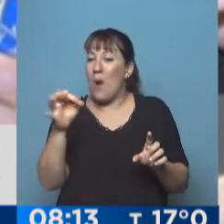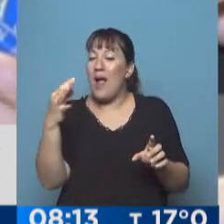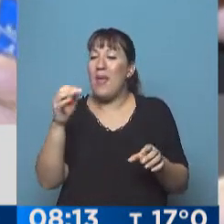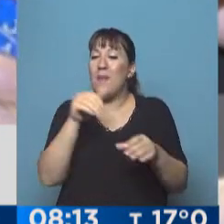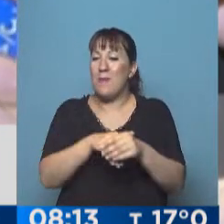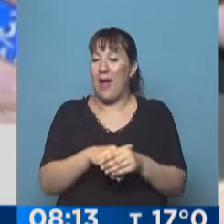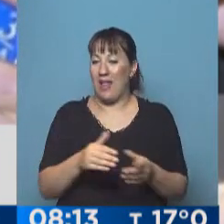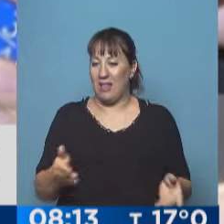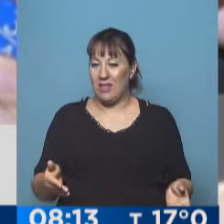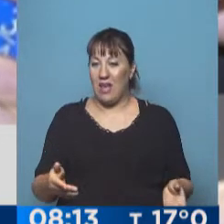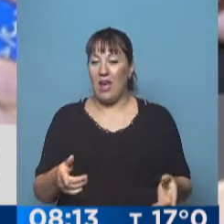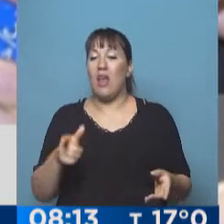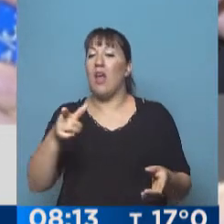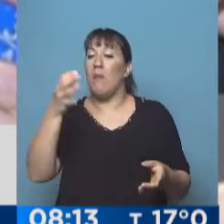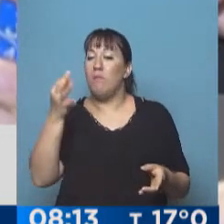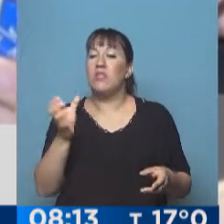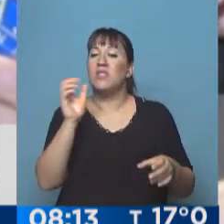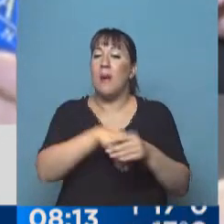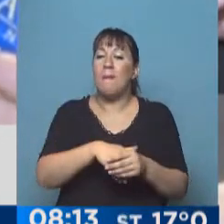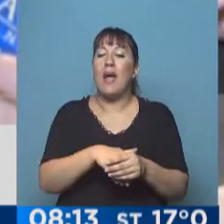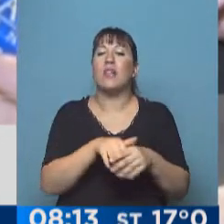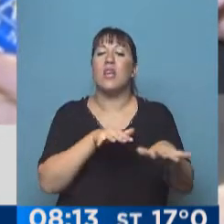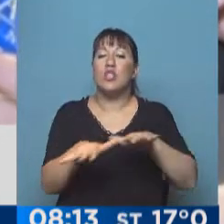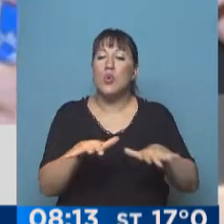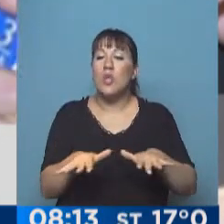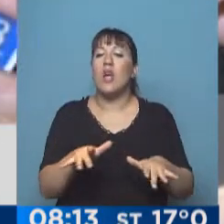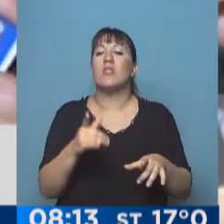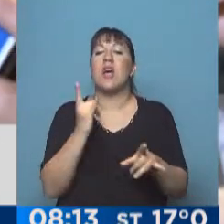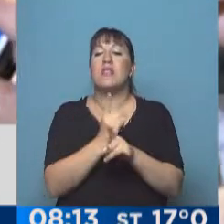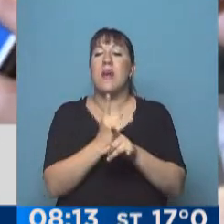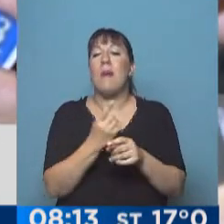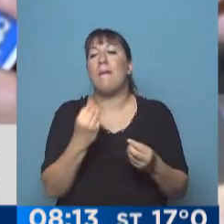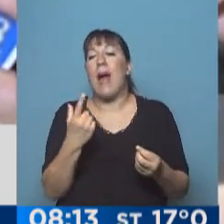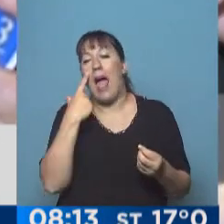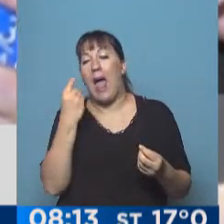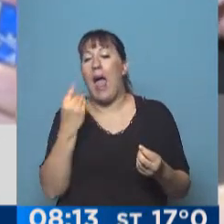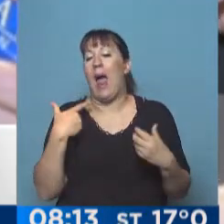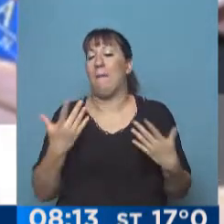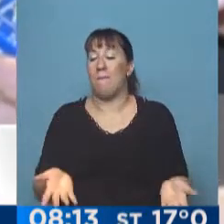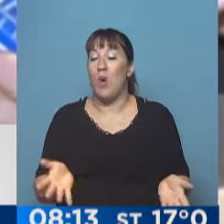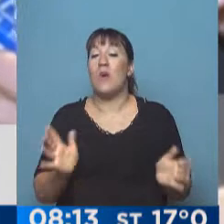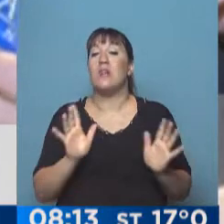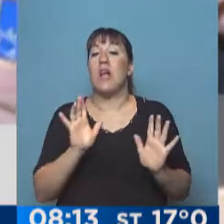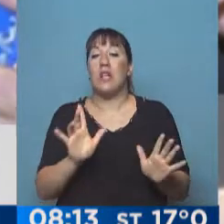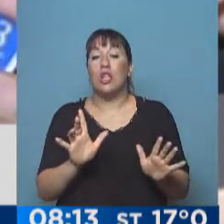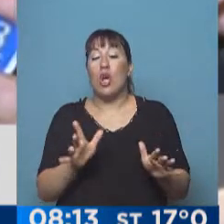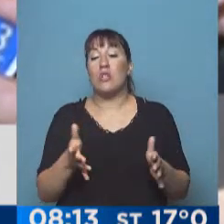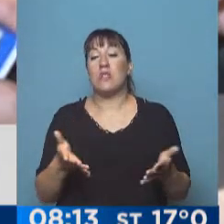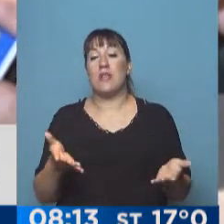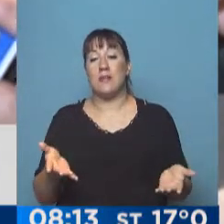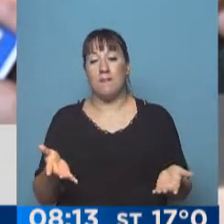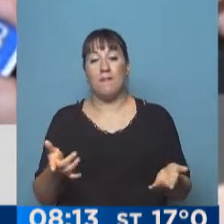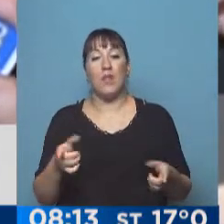específicamente se entromete en obtener situaciones de oportunidad mérito y conveniencia y lo que hace entonces en ese marco es